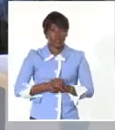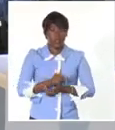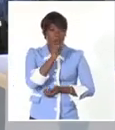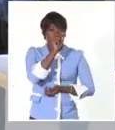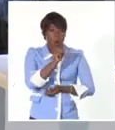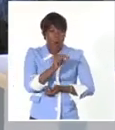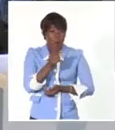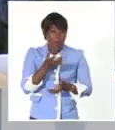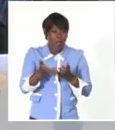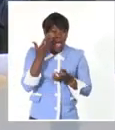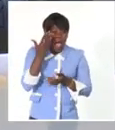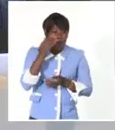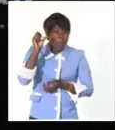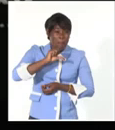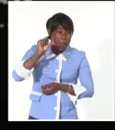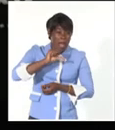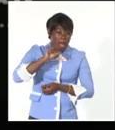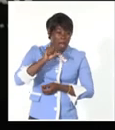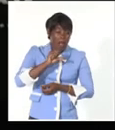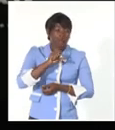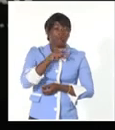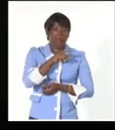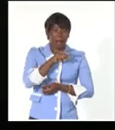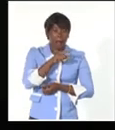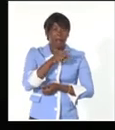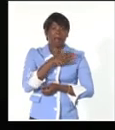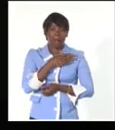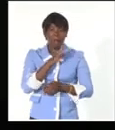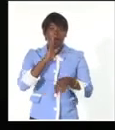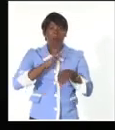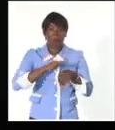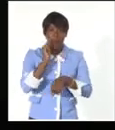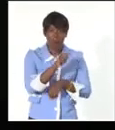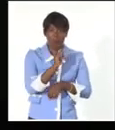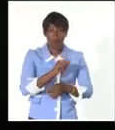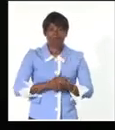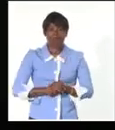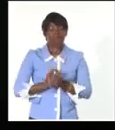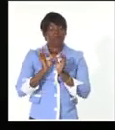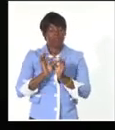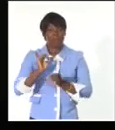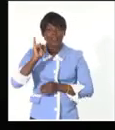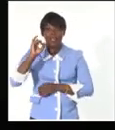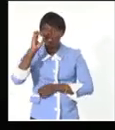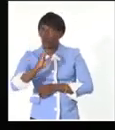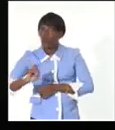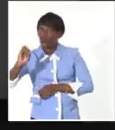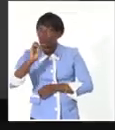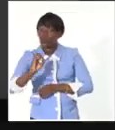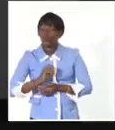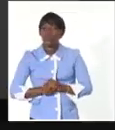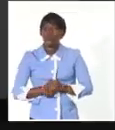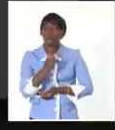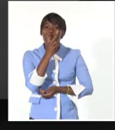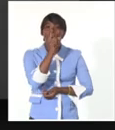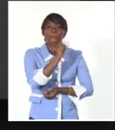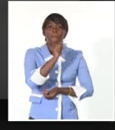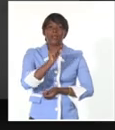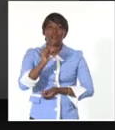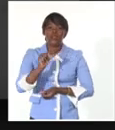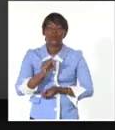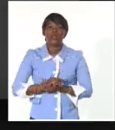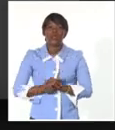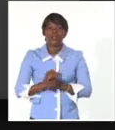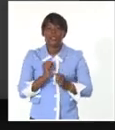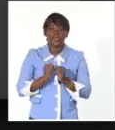sucedió el 6 de octubre? 2 mercenarios venezolanos contratados por Luis Posada Carriles colocaron 2 bombas en el